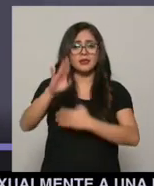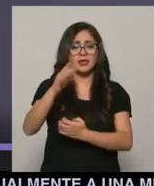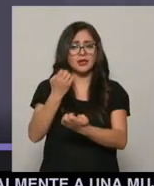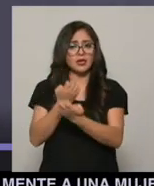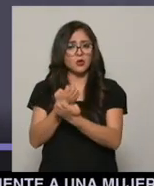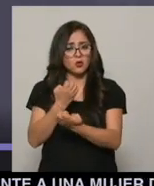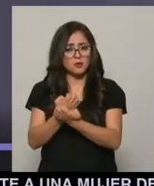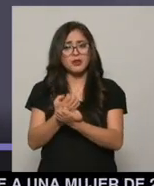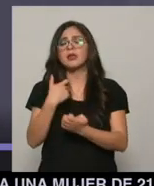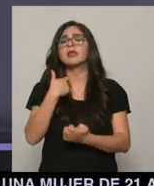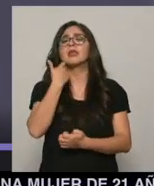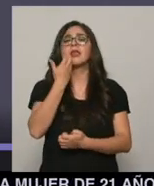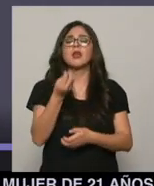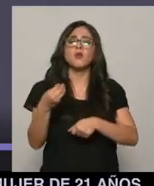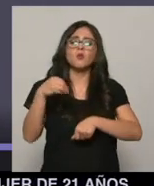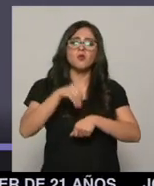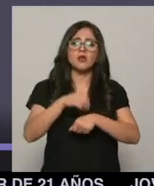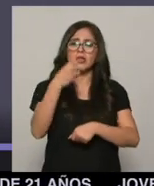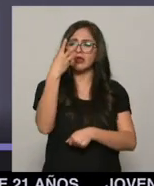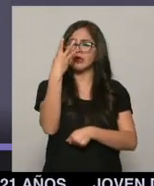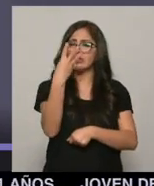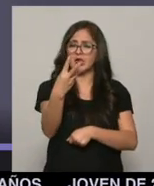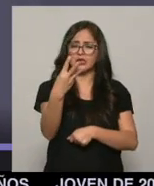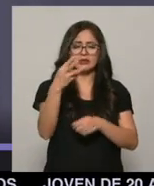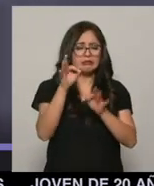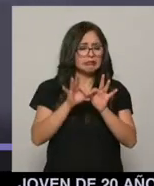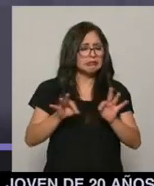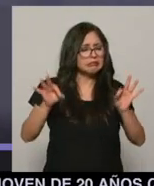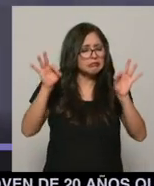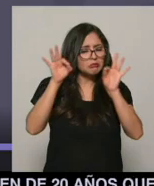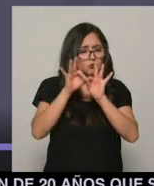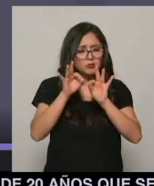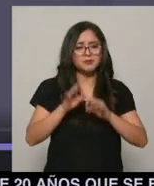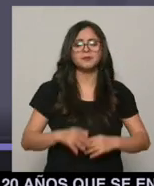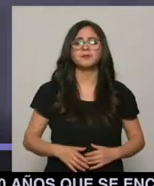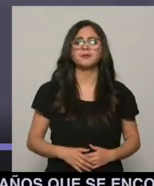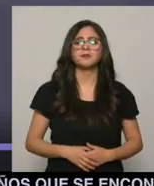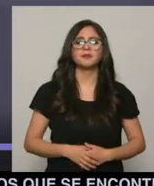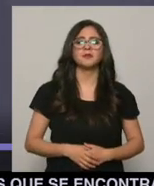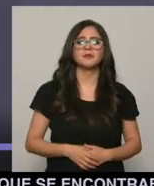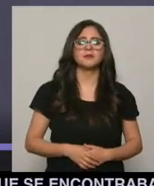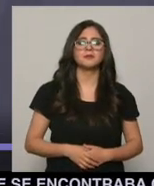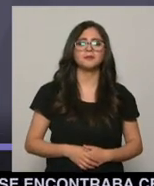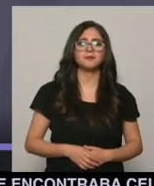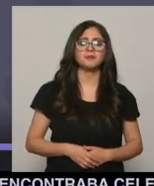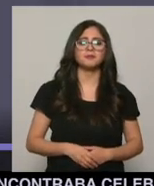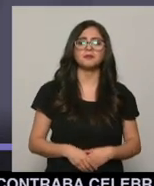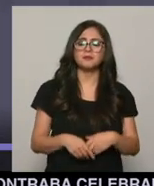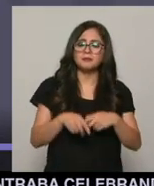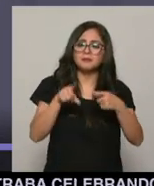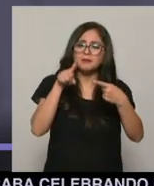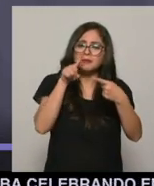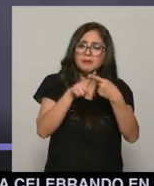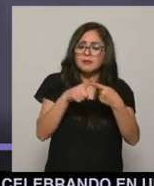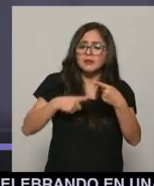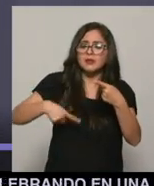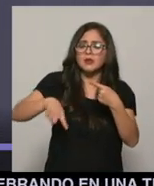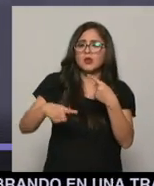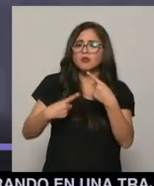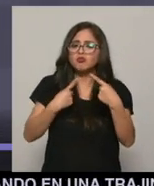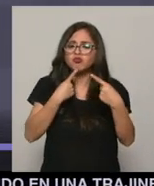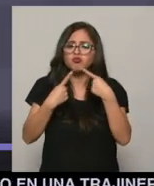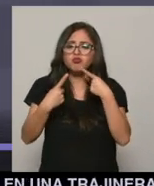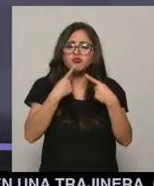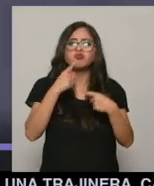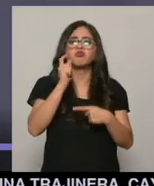resaltar 3 cosas que me parecen muy importantes. Primera, se realizaron una serie de decisiones para